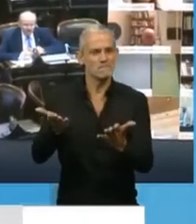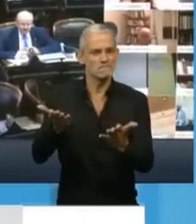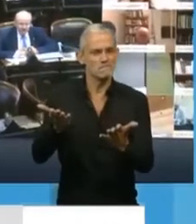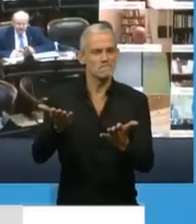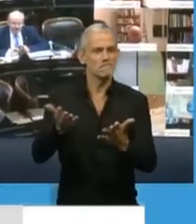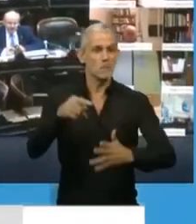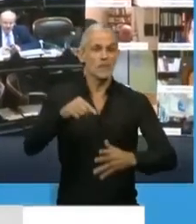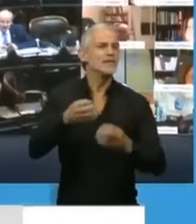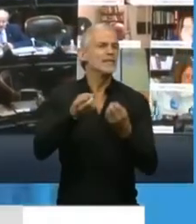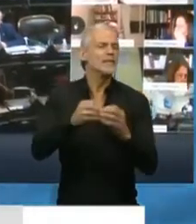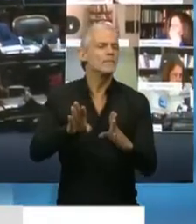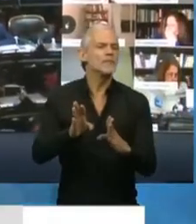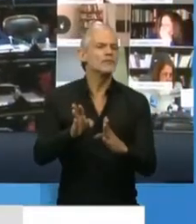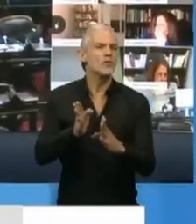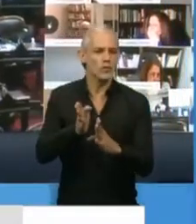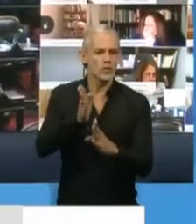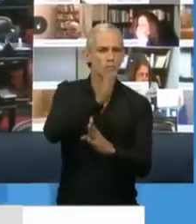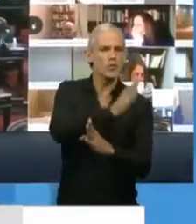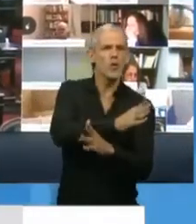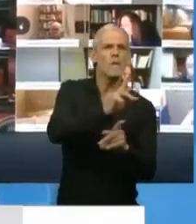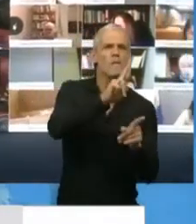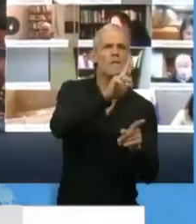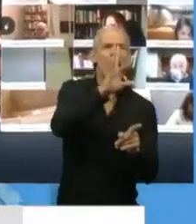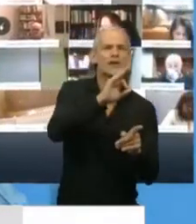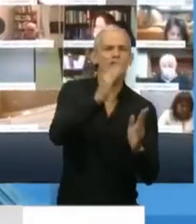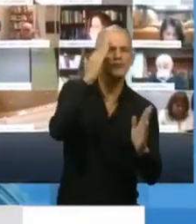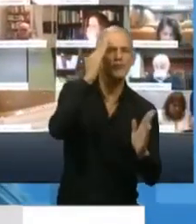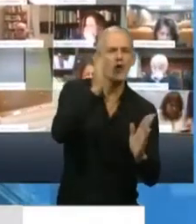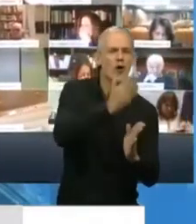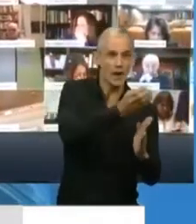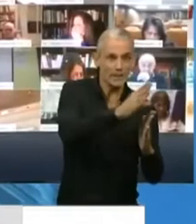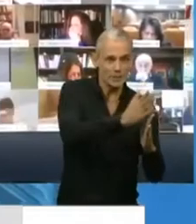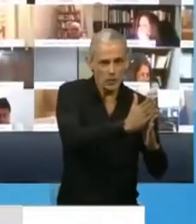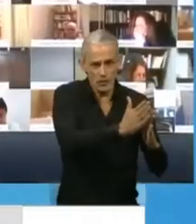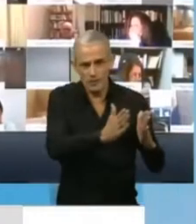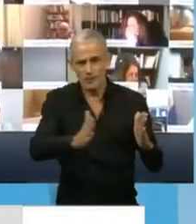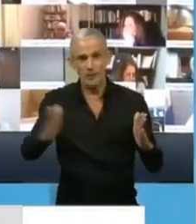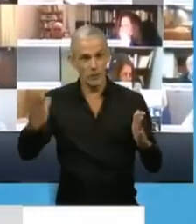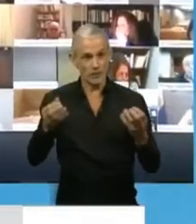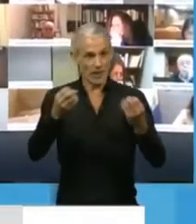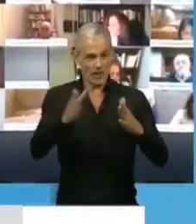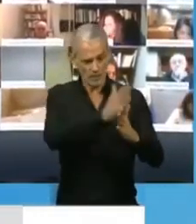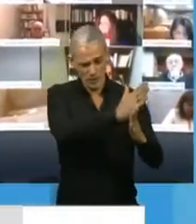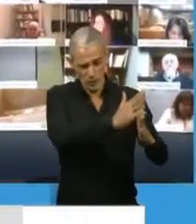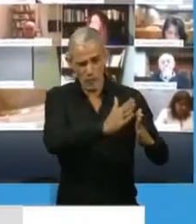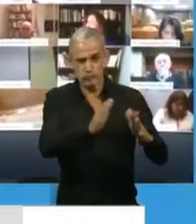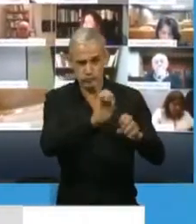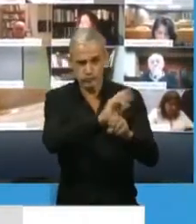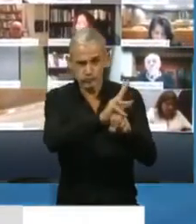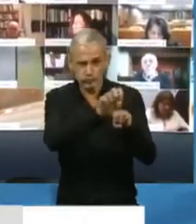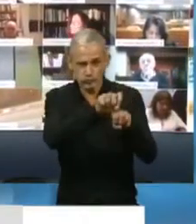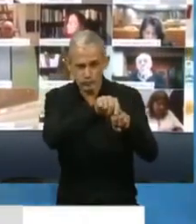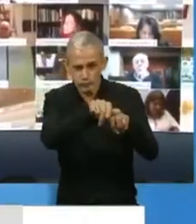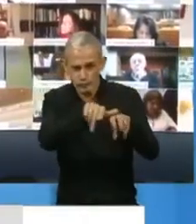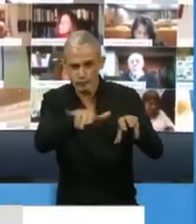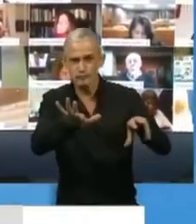y esto comenzó apenas en marzo. Cuando esto comenzó, empezamos a ver